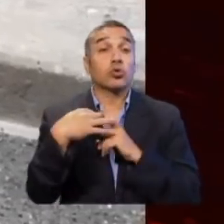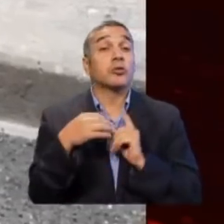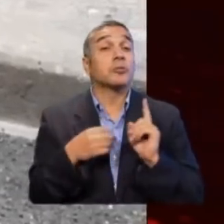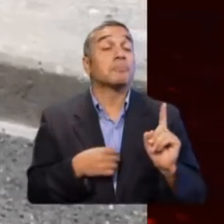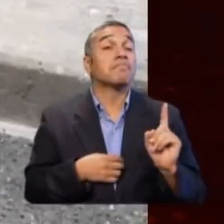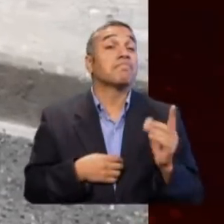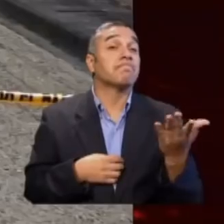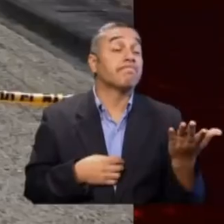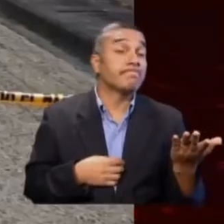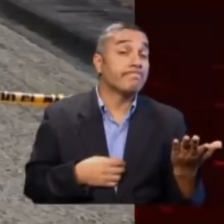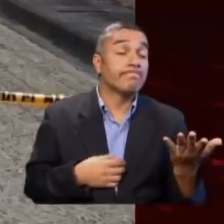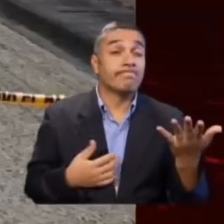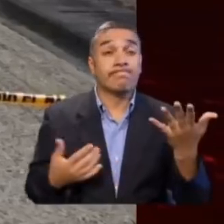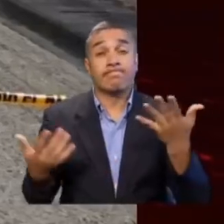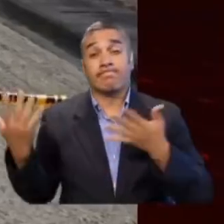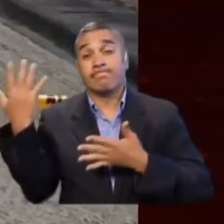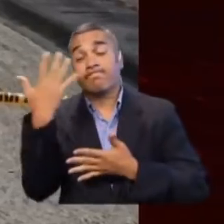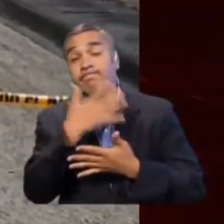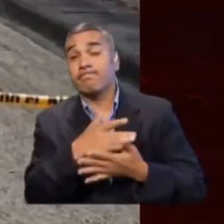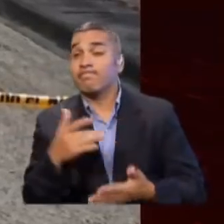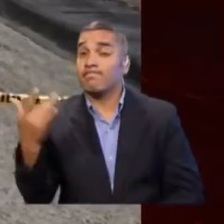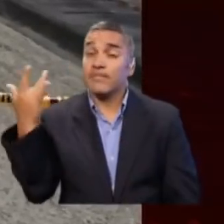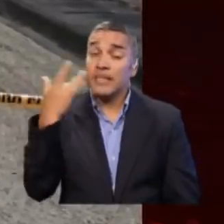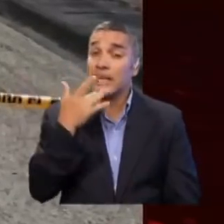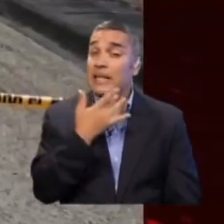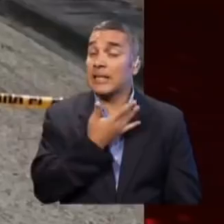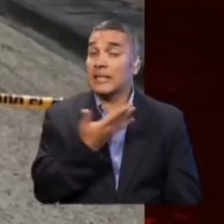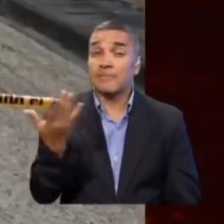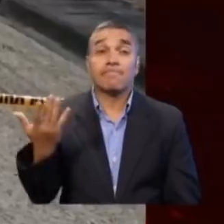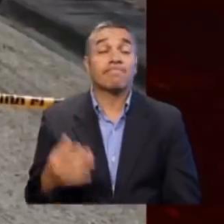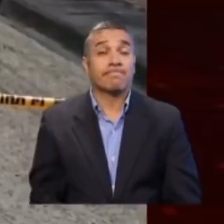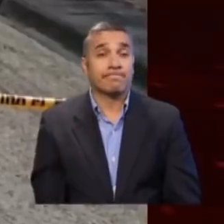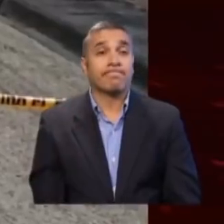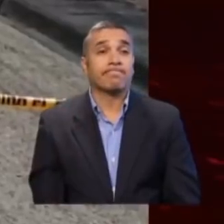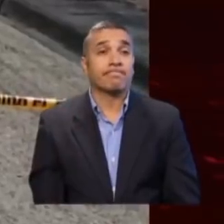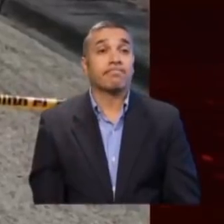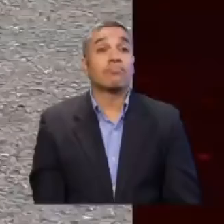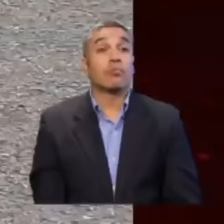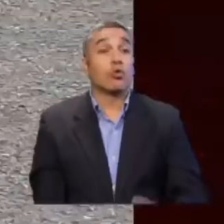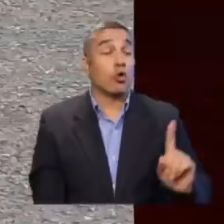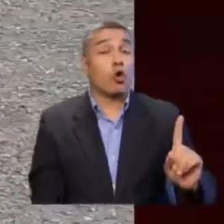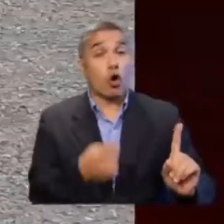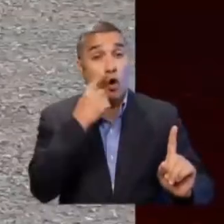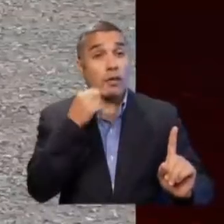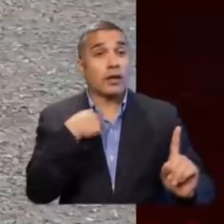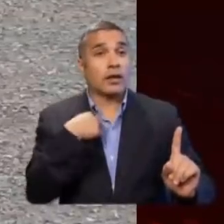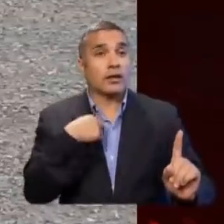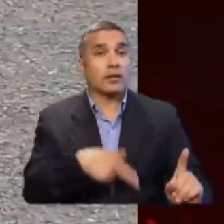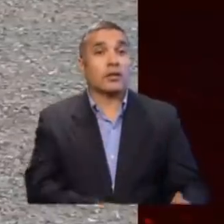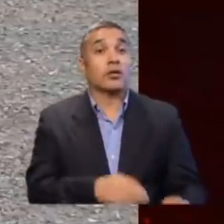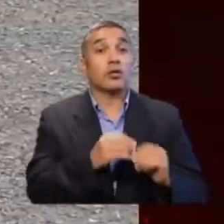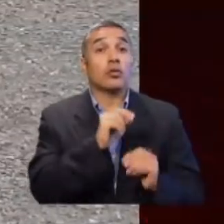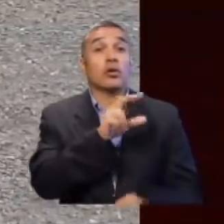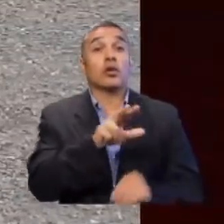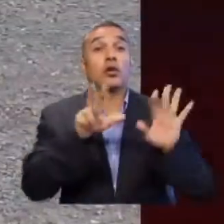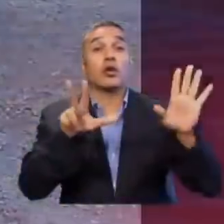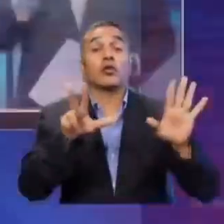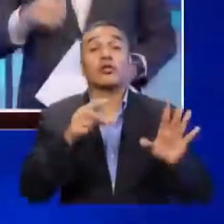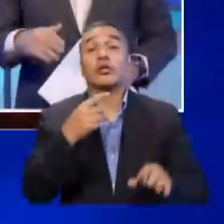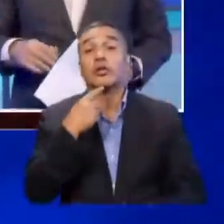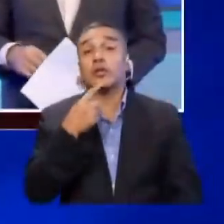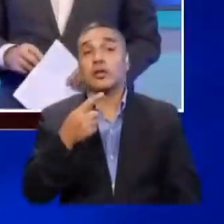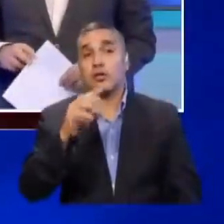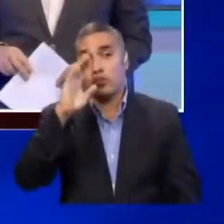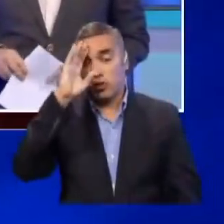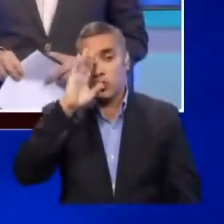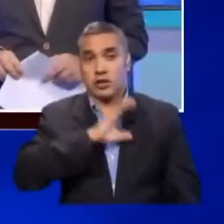todavía no es indescifrable confusa el señor estaba con un revólver calibre 38 lo que dice el